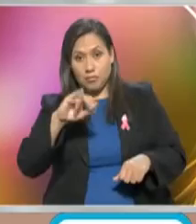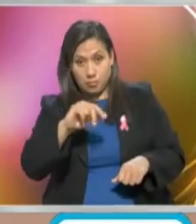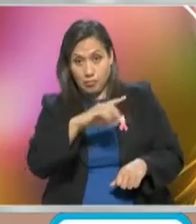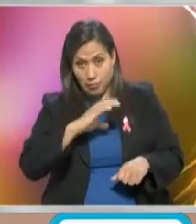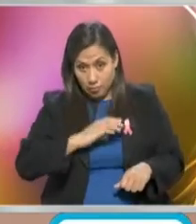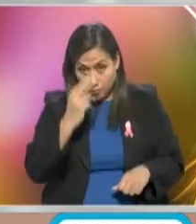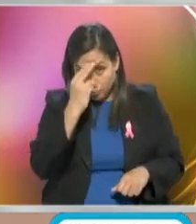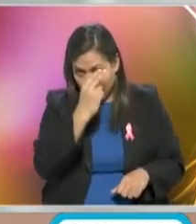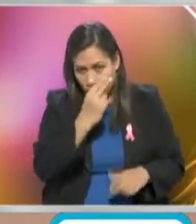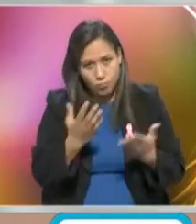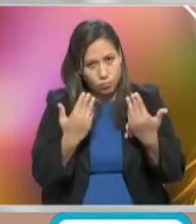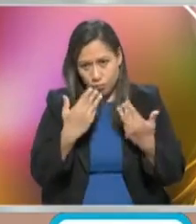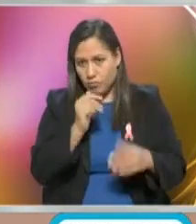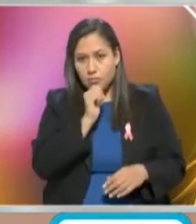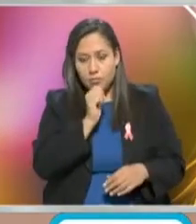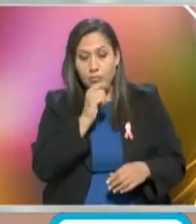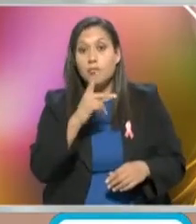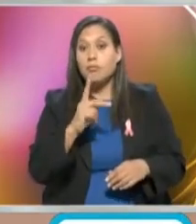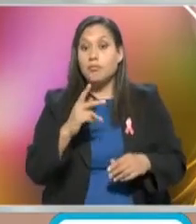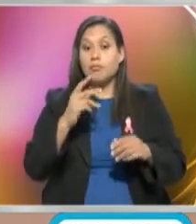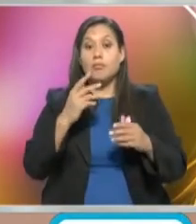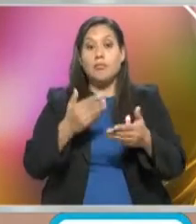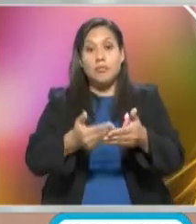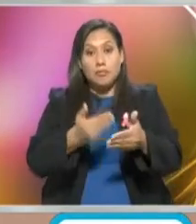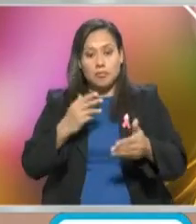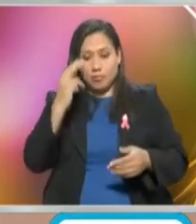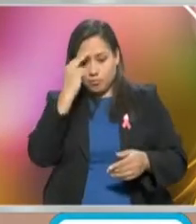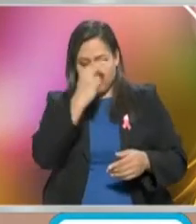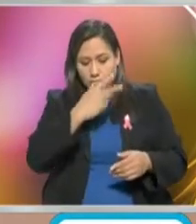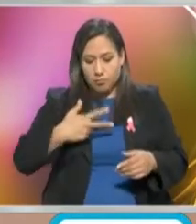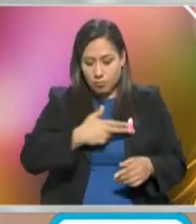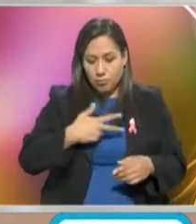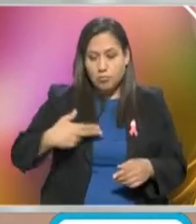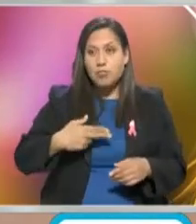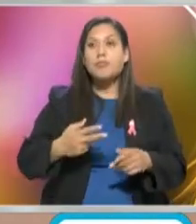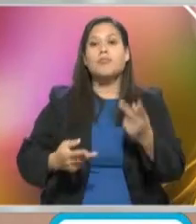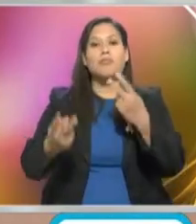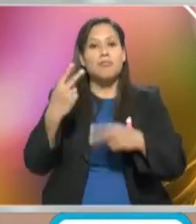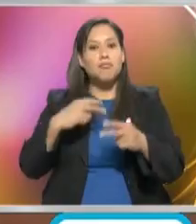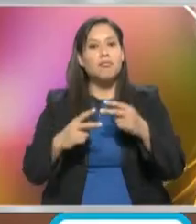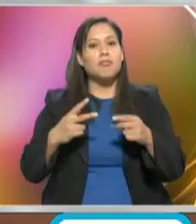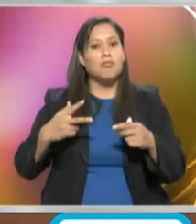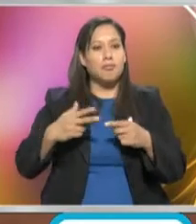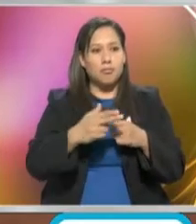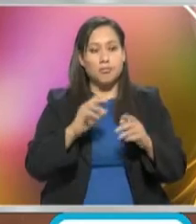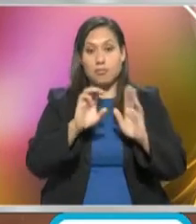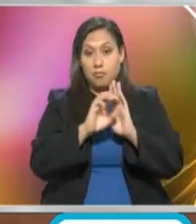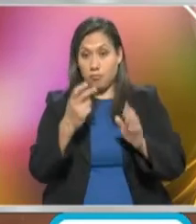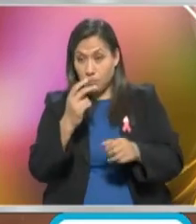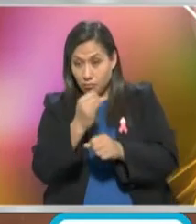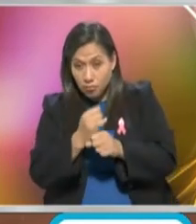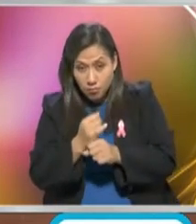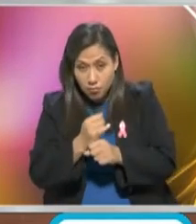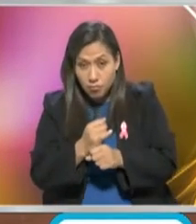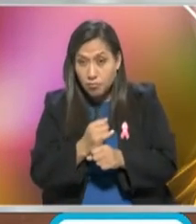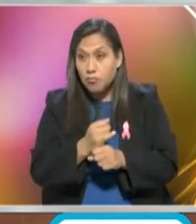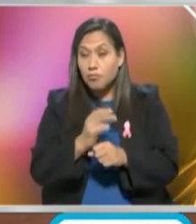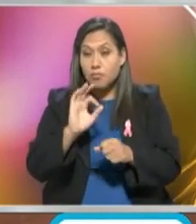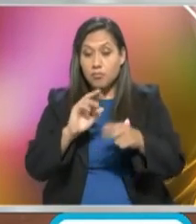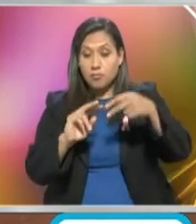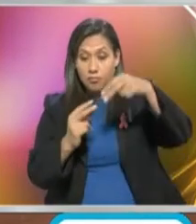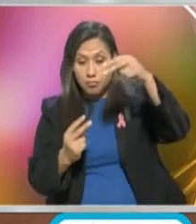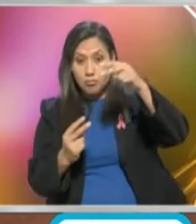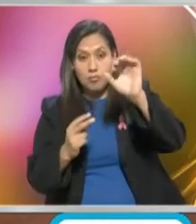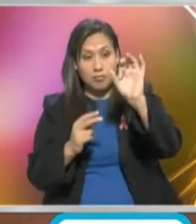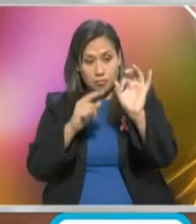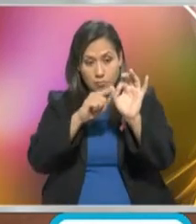mama, pero se quitó los senos para prevenir el cáncer de mama. Ok. Y uno puede hacerse este estudio para saber si tiene este gen mutado